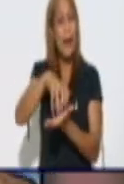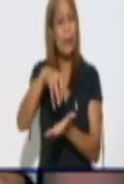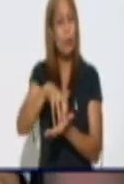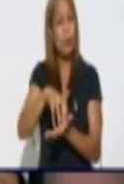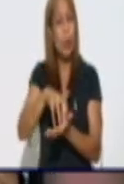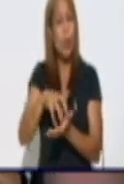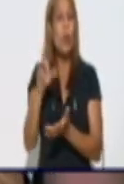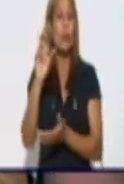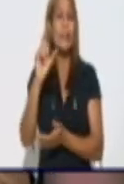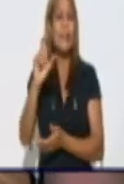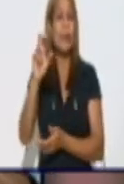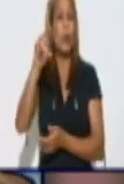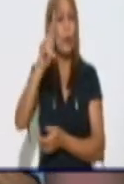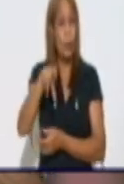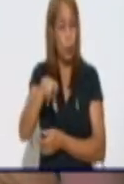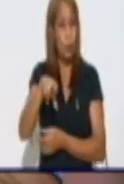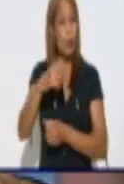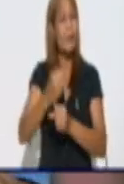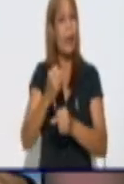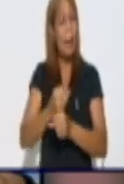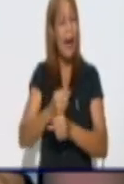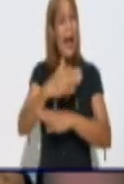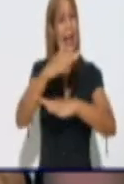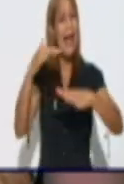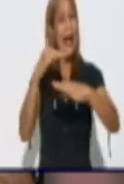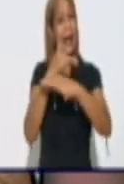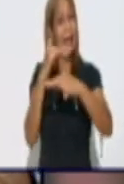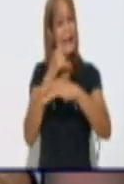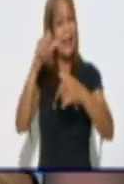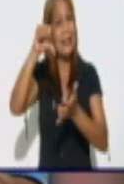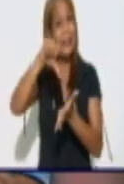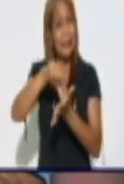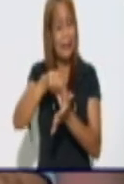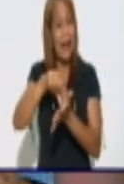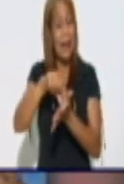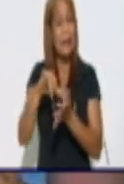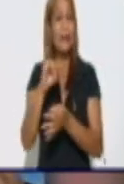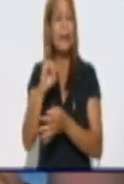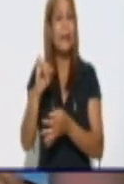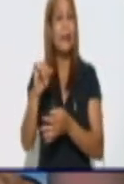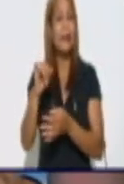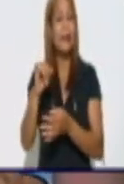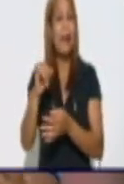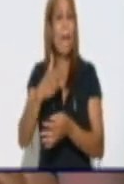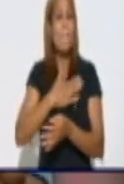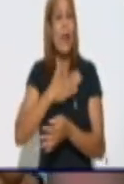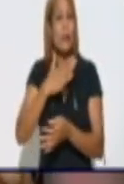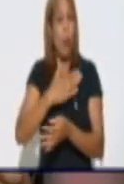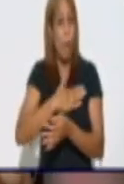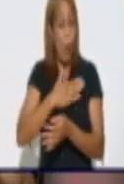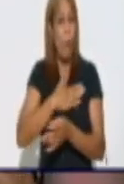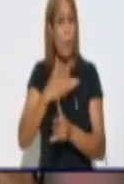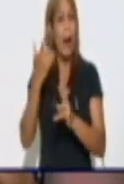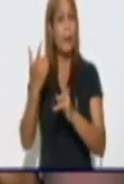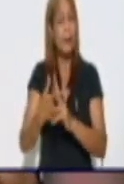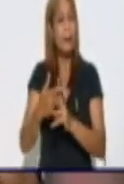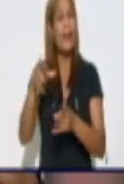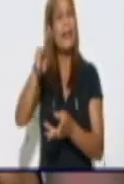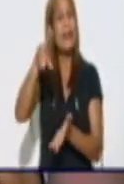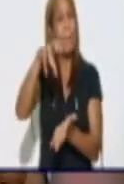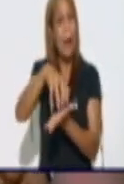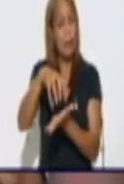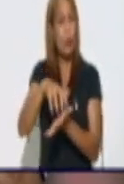se trabaja en la carretera central, se trabaja en el alcantarillado de Pedro Pompa y en las redes hidrotécnicas del reparto 26